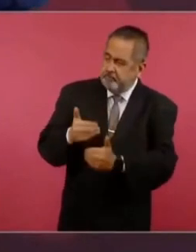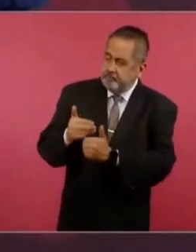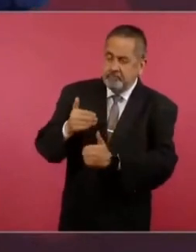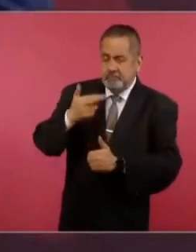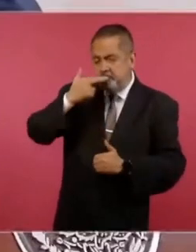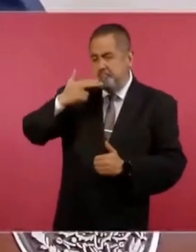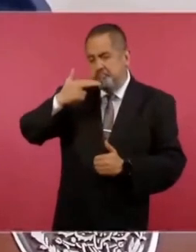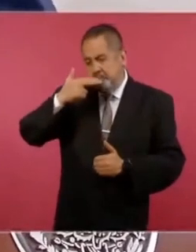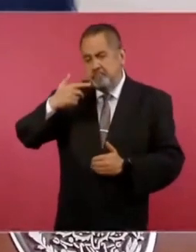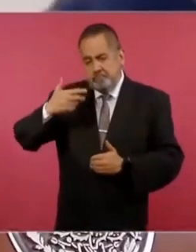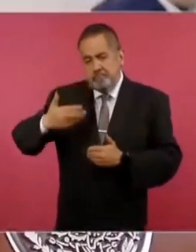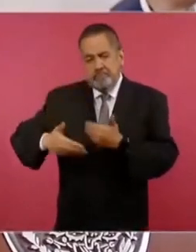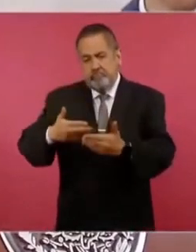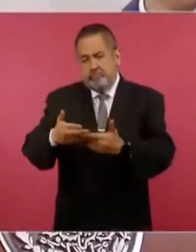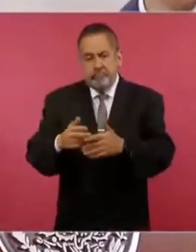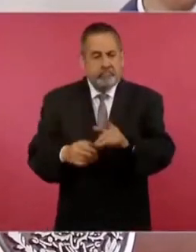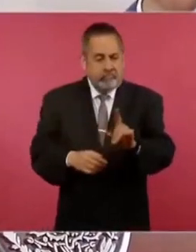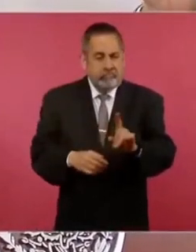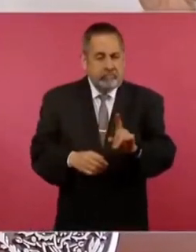si